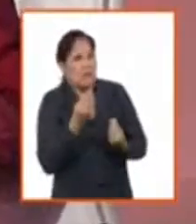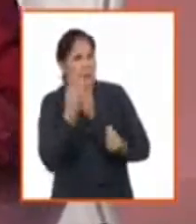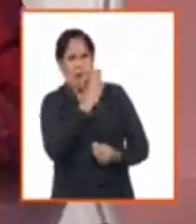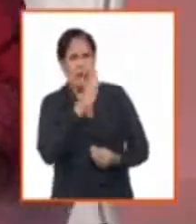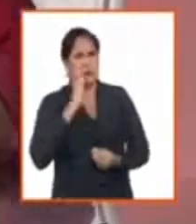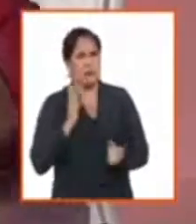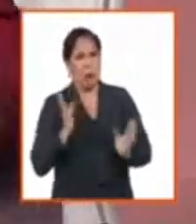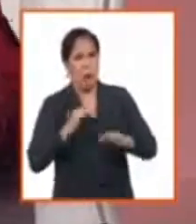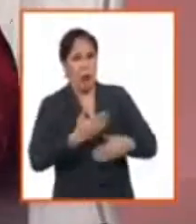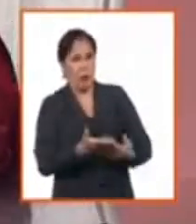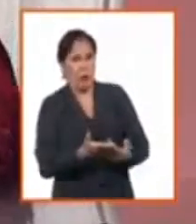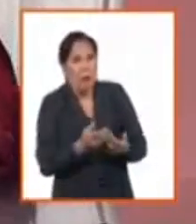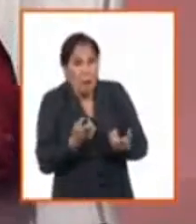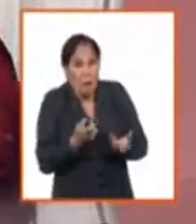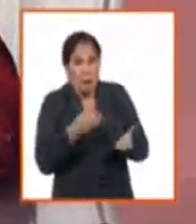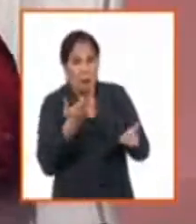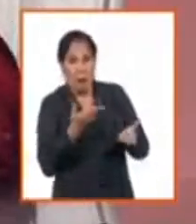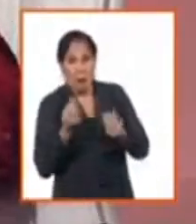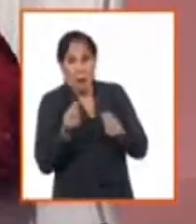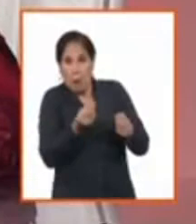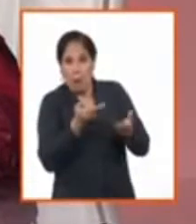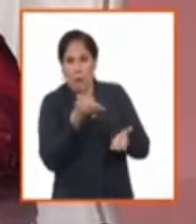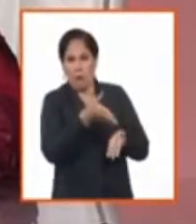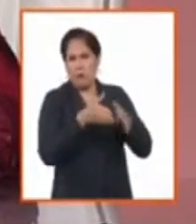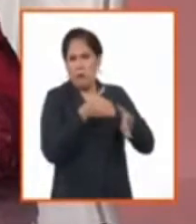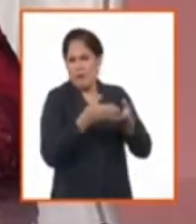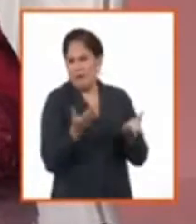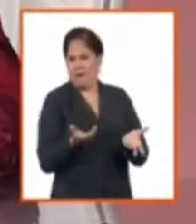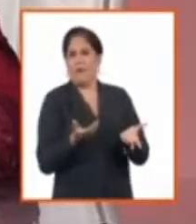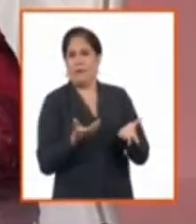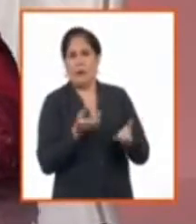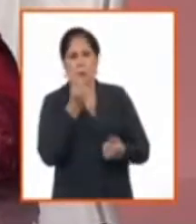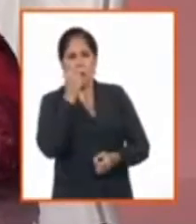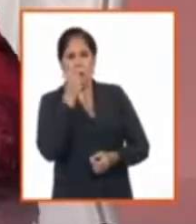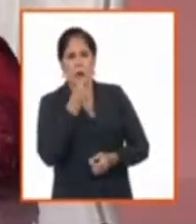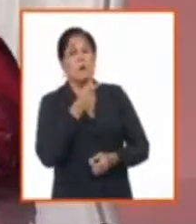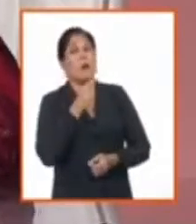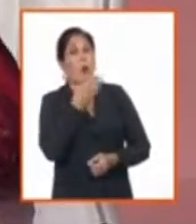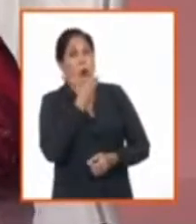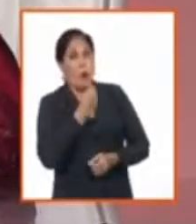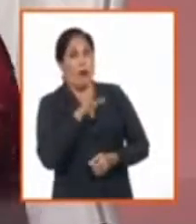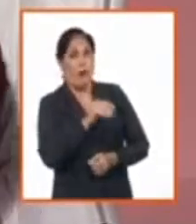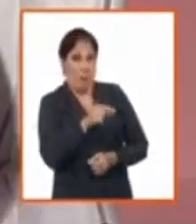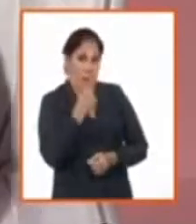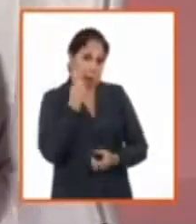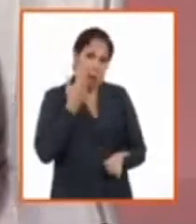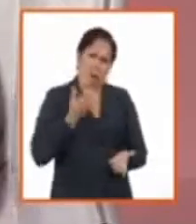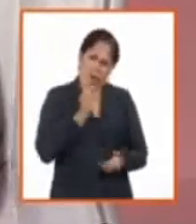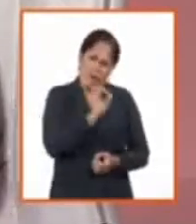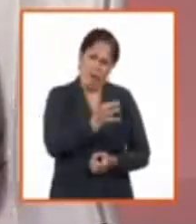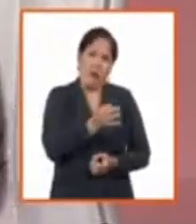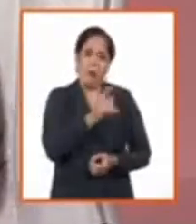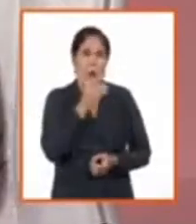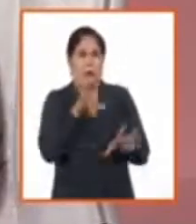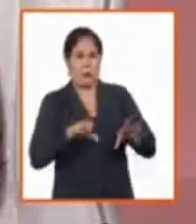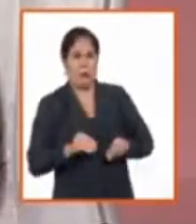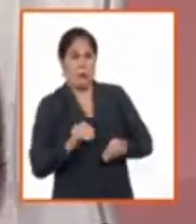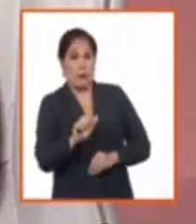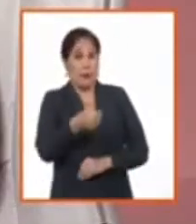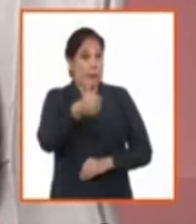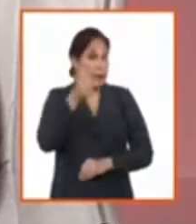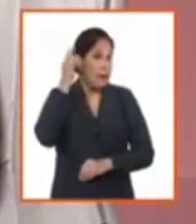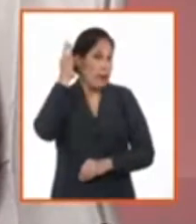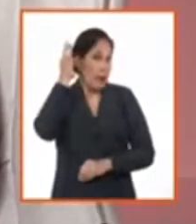cuando lo increparon increpó un joven acusando porque es verdad la presidenta de